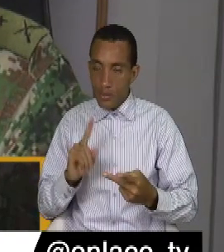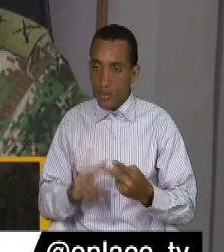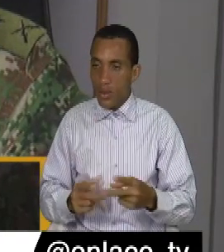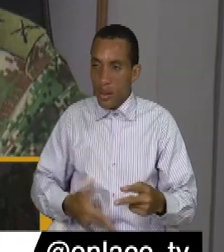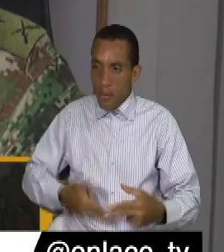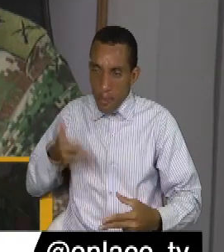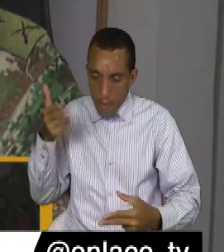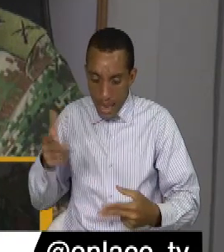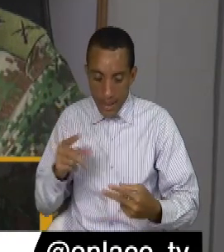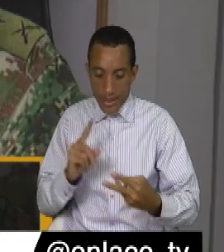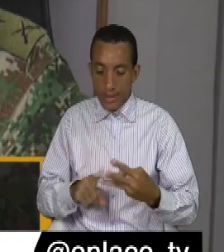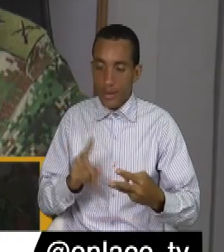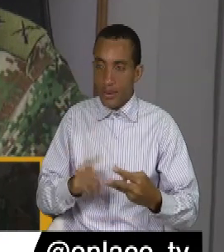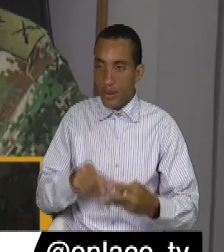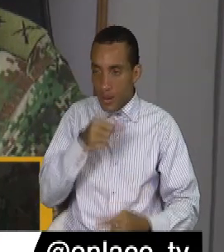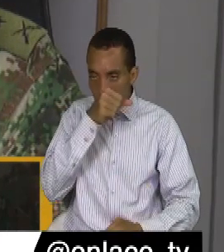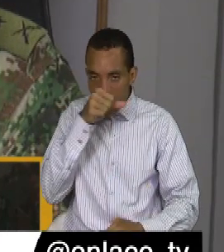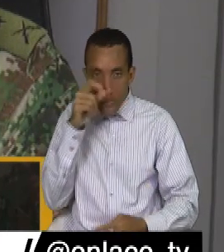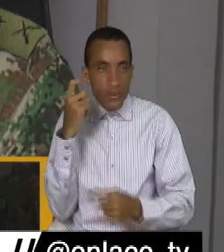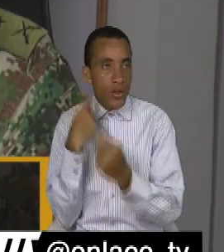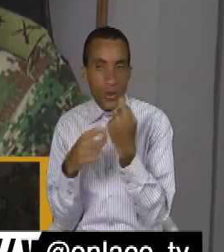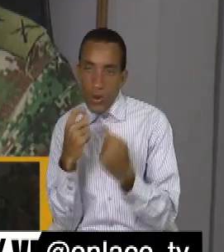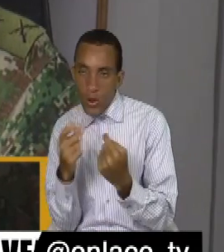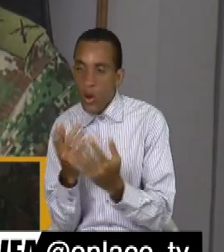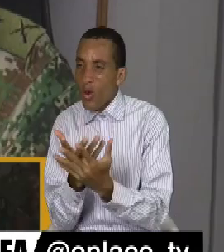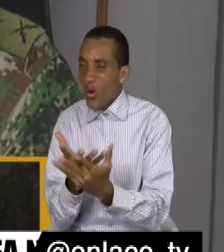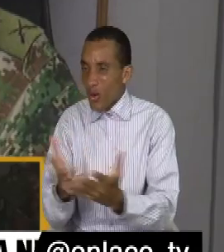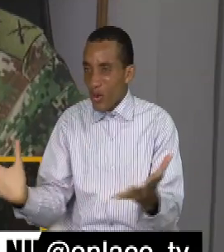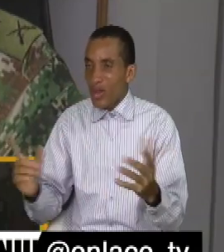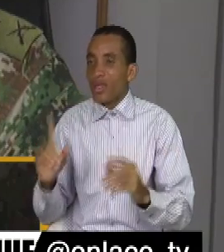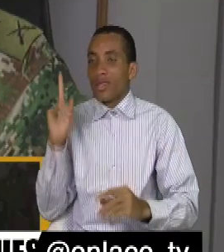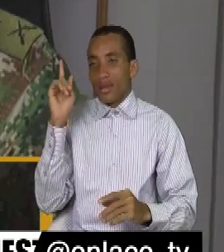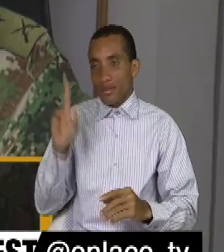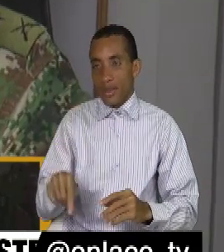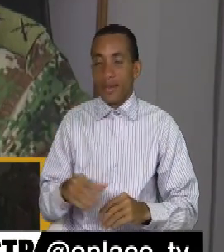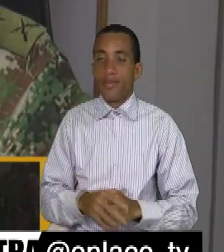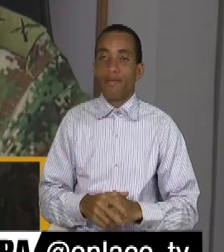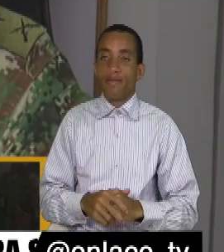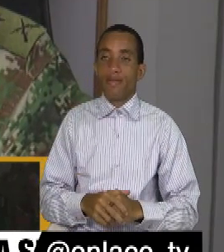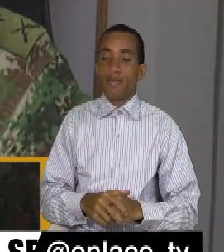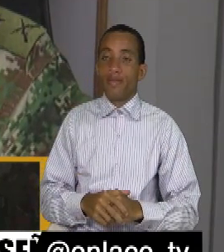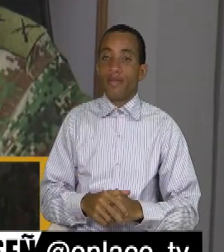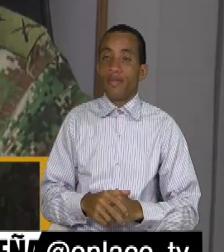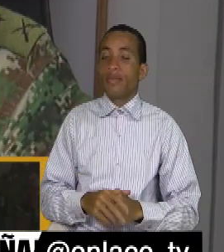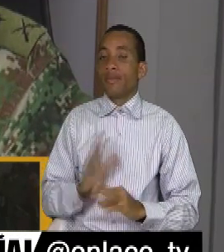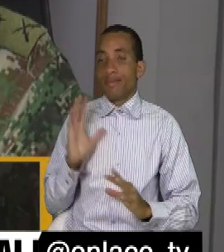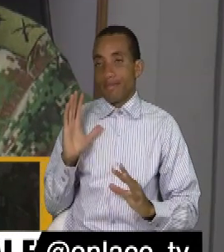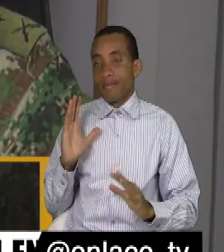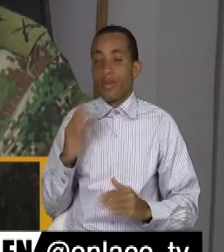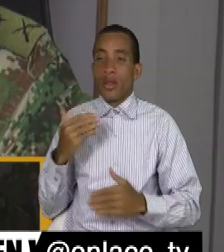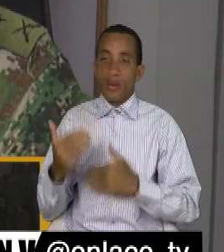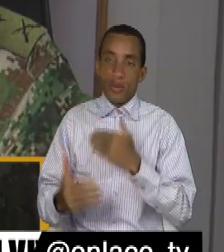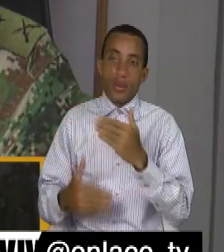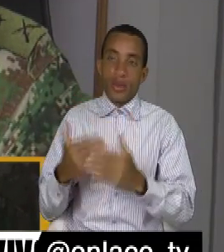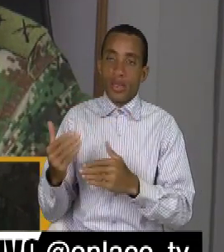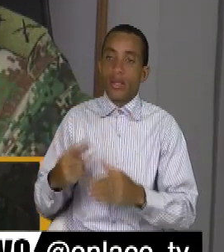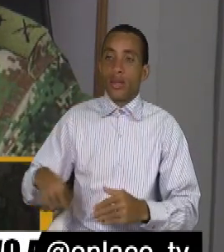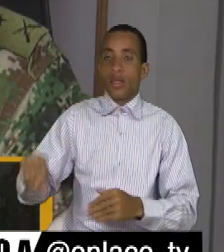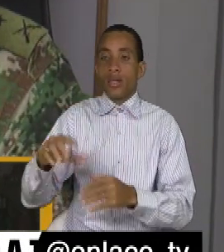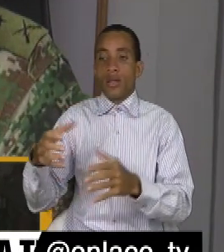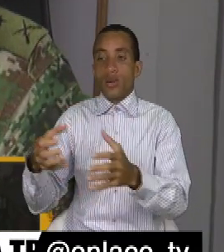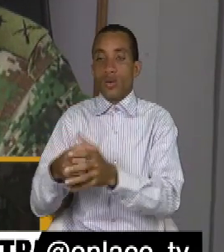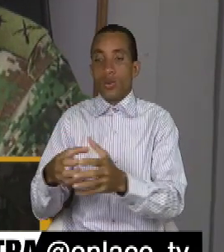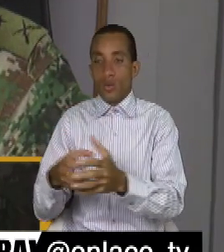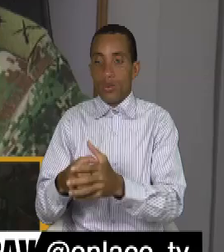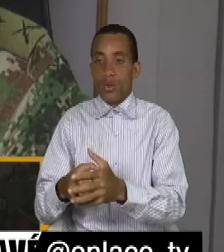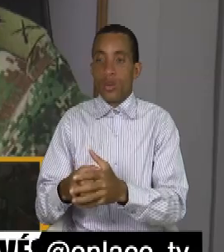marihuana, unas dosis personales para la venta. Usted sabe que todo eso es pues delincuencia común y narcotráfico, y esto genera pues que todos estos grupos estén encima, porque esa es